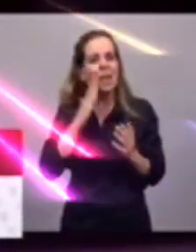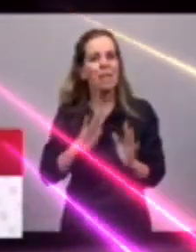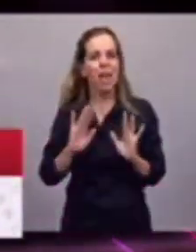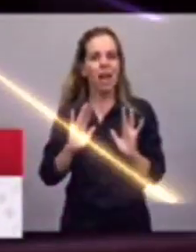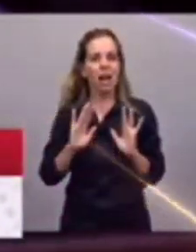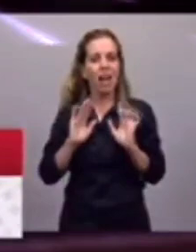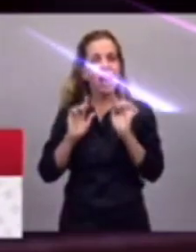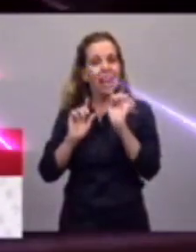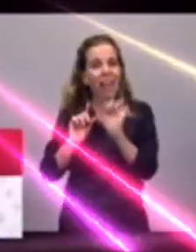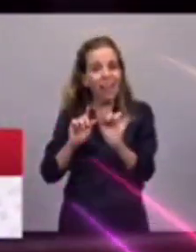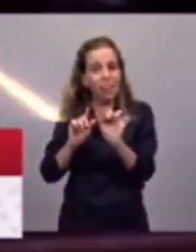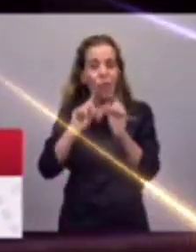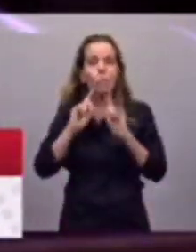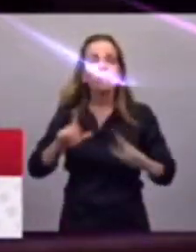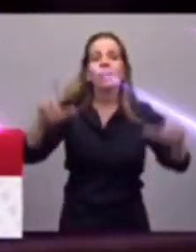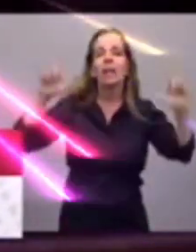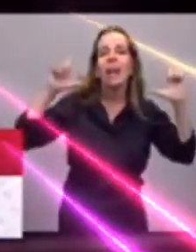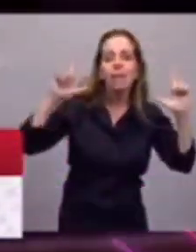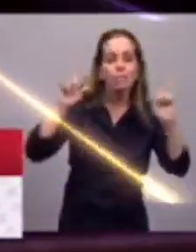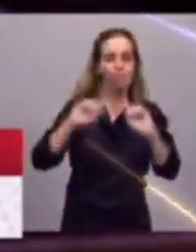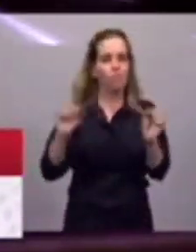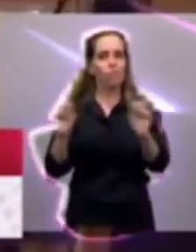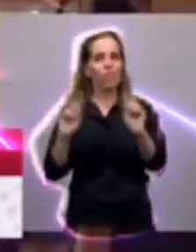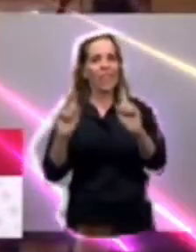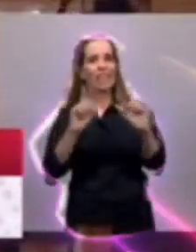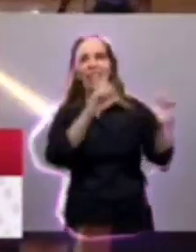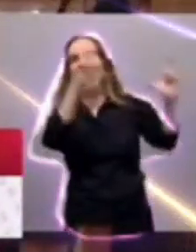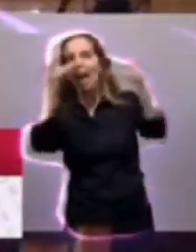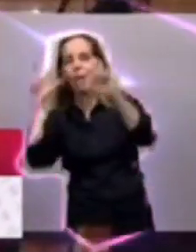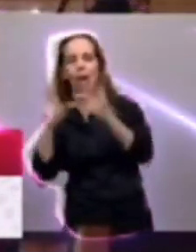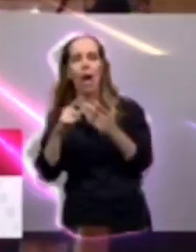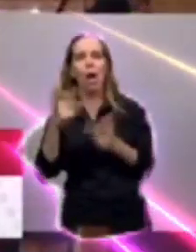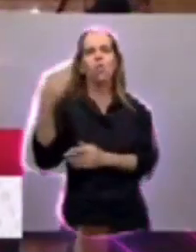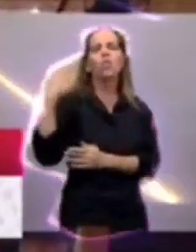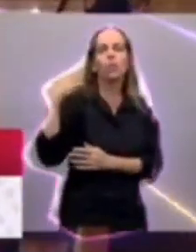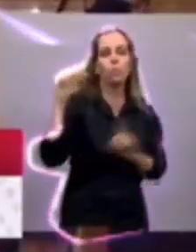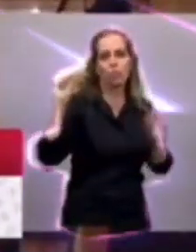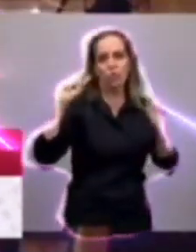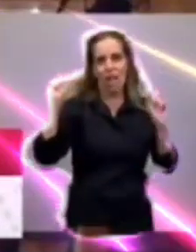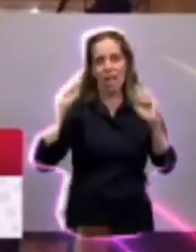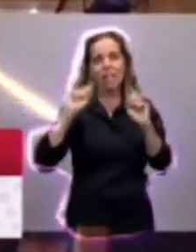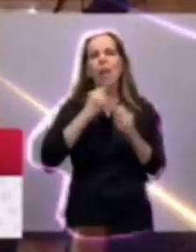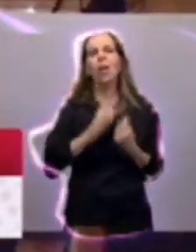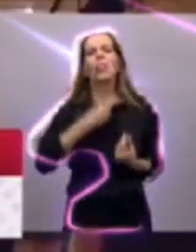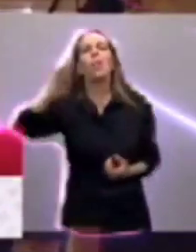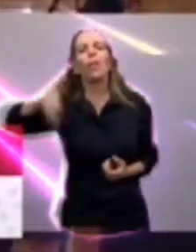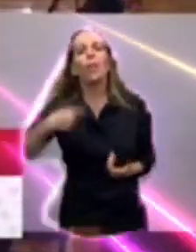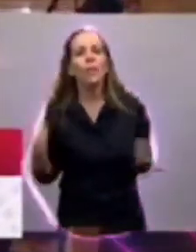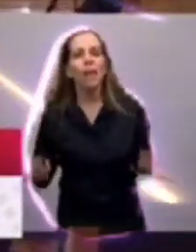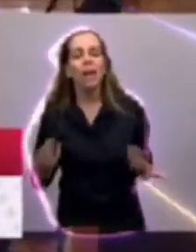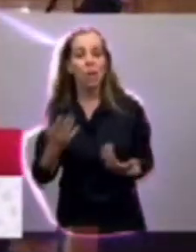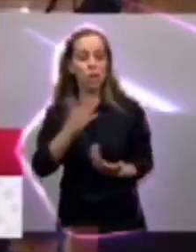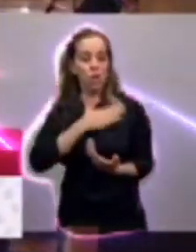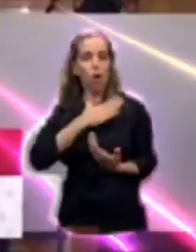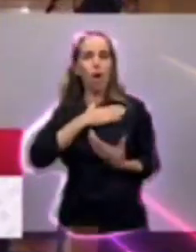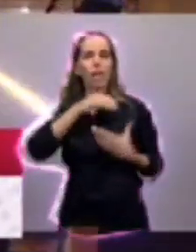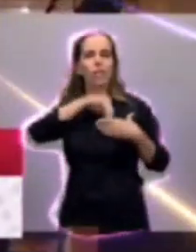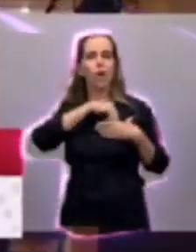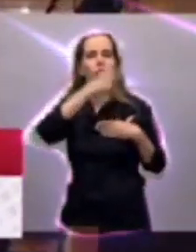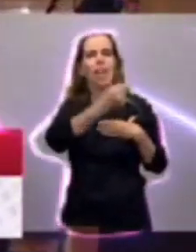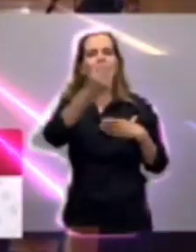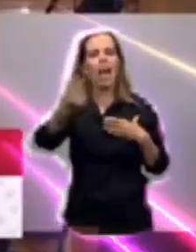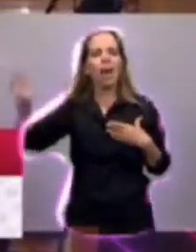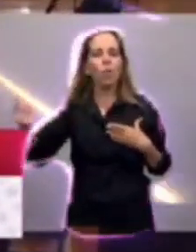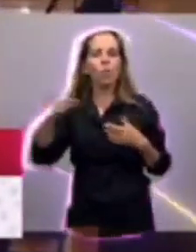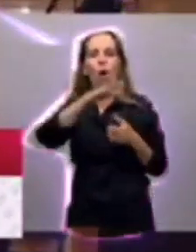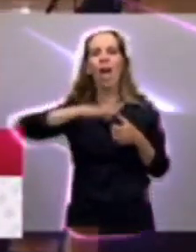sale en las cámaras. Eso no sale en los discursos. Eso sale en el corazón de cada uno, con su entorno,